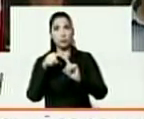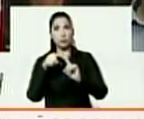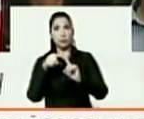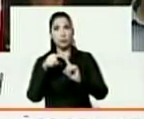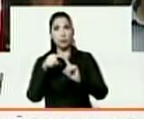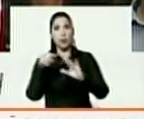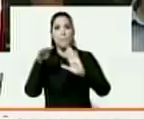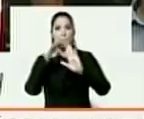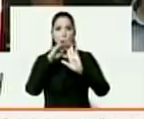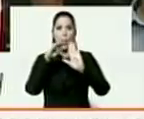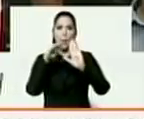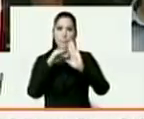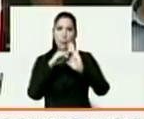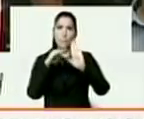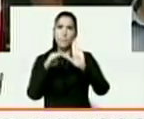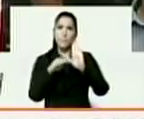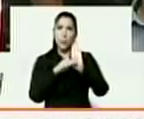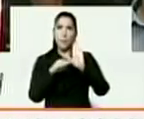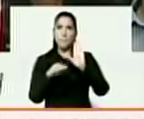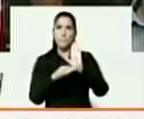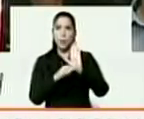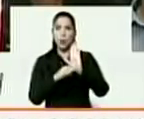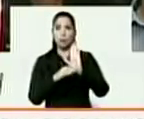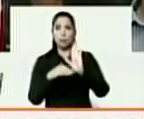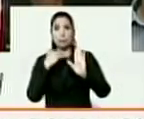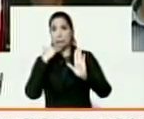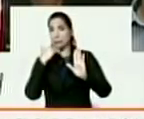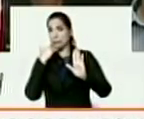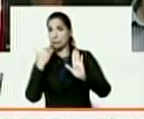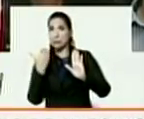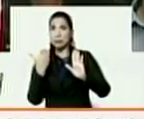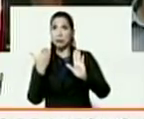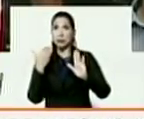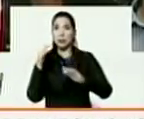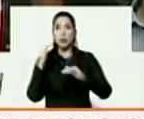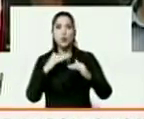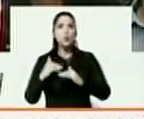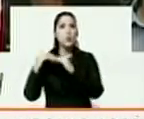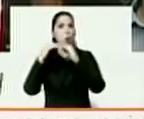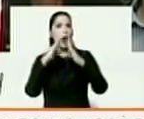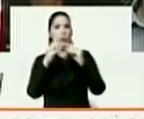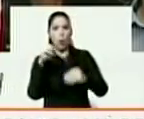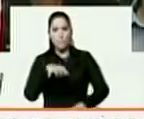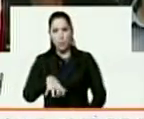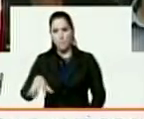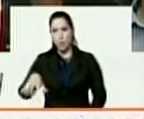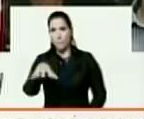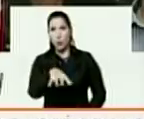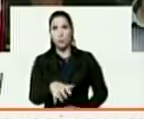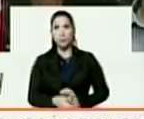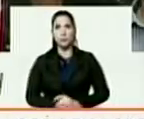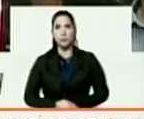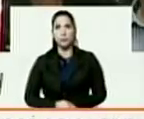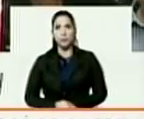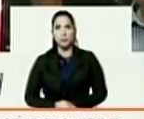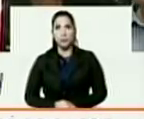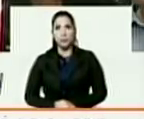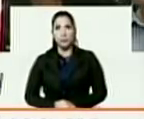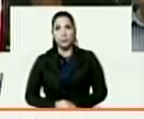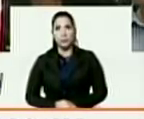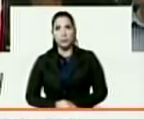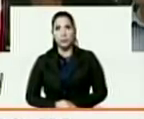la casi uniforme en todos los en todos los estados en cuanto fue tres